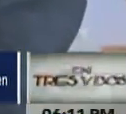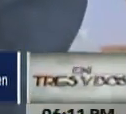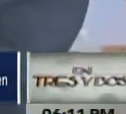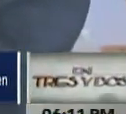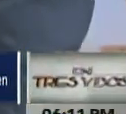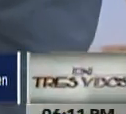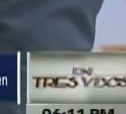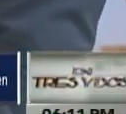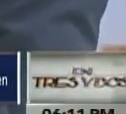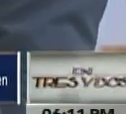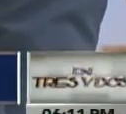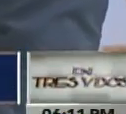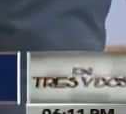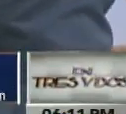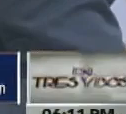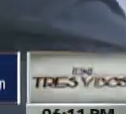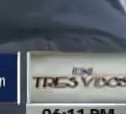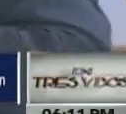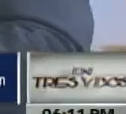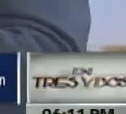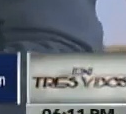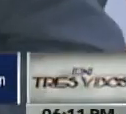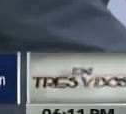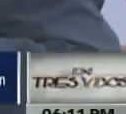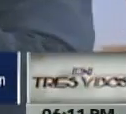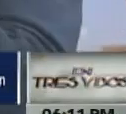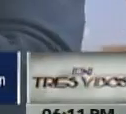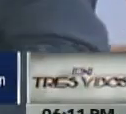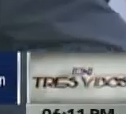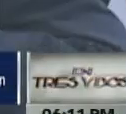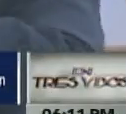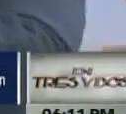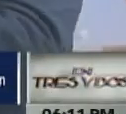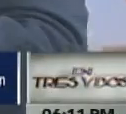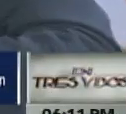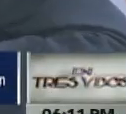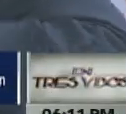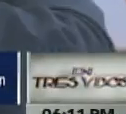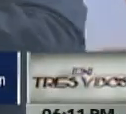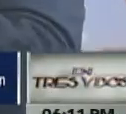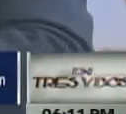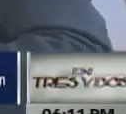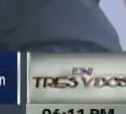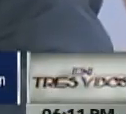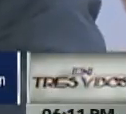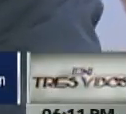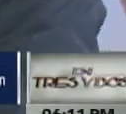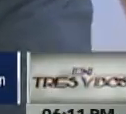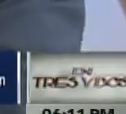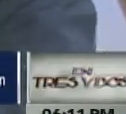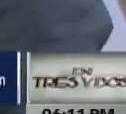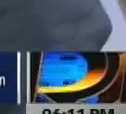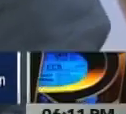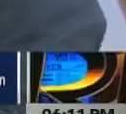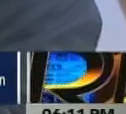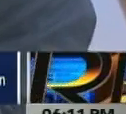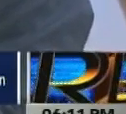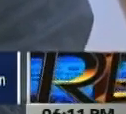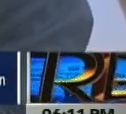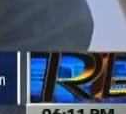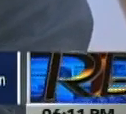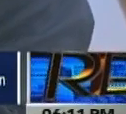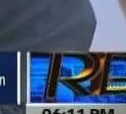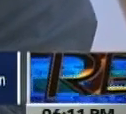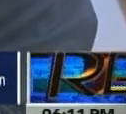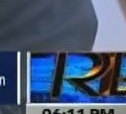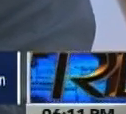Sánchez, desde hace tiempo fueron aquilatando un gran monstruo